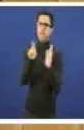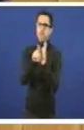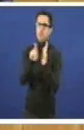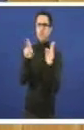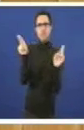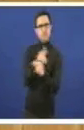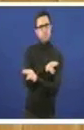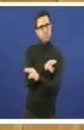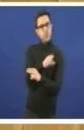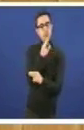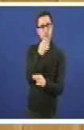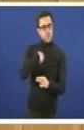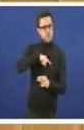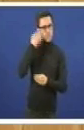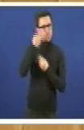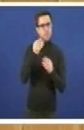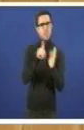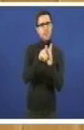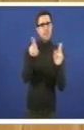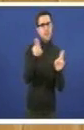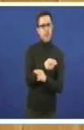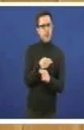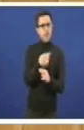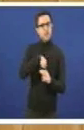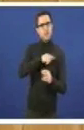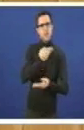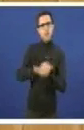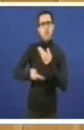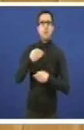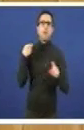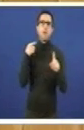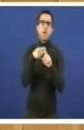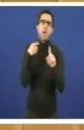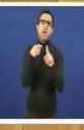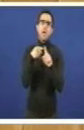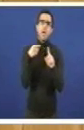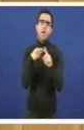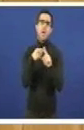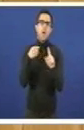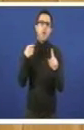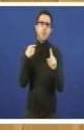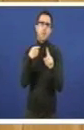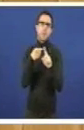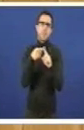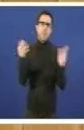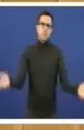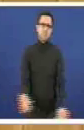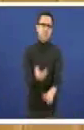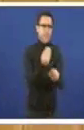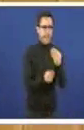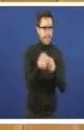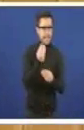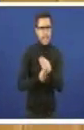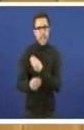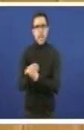derrogación contribuimos o objetivo de fomento da natalidade o objetivo